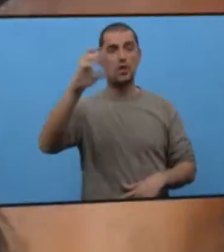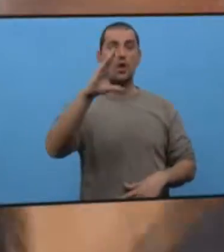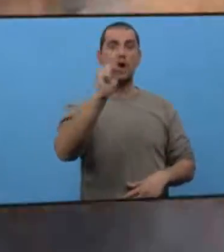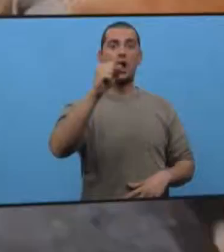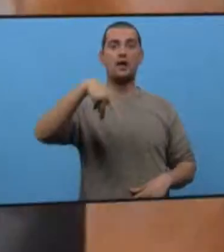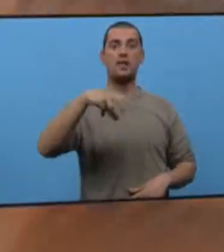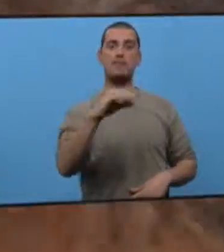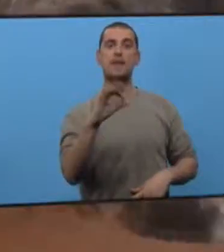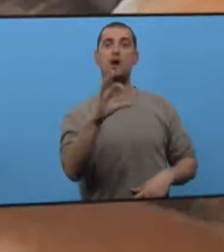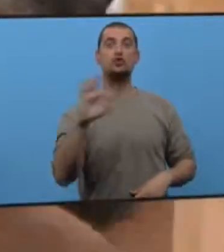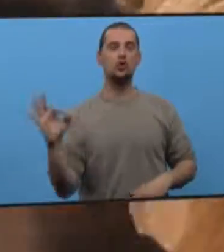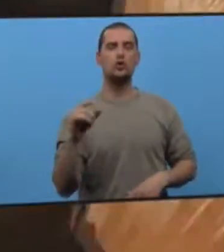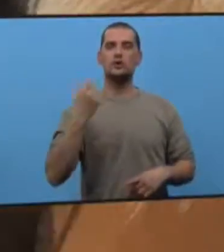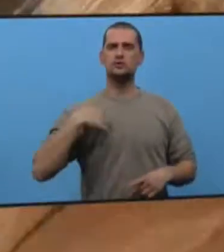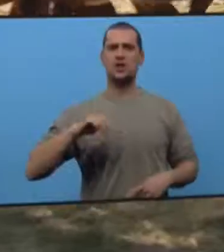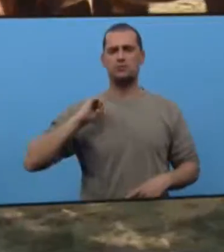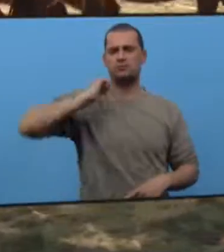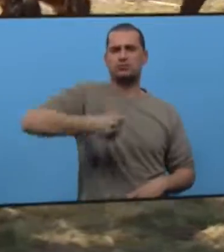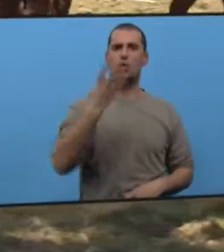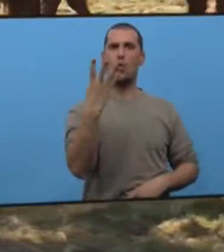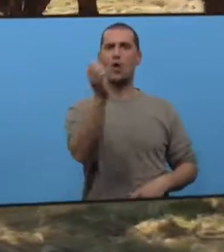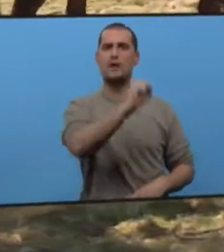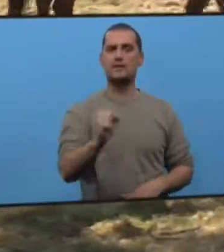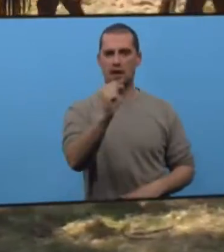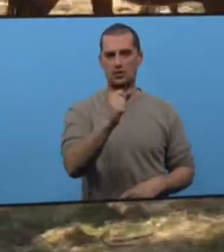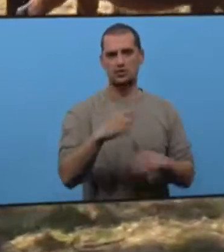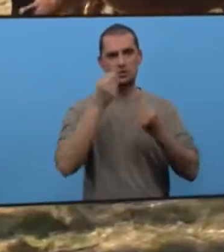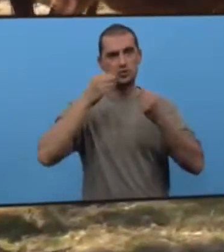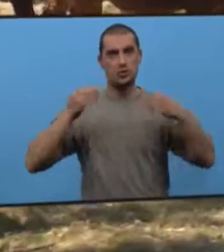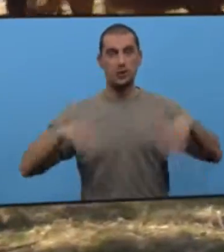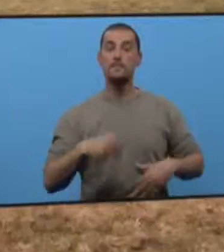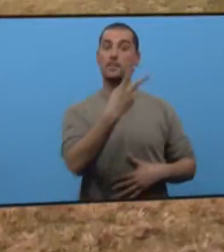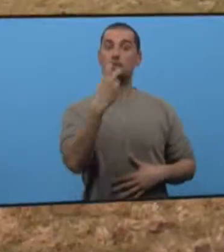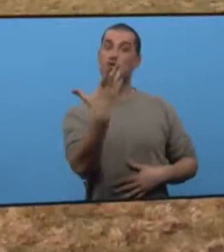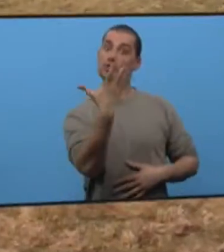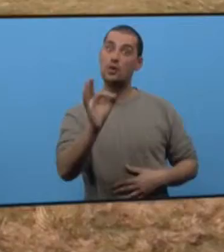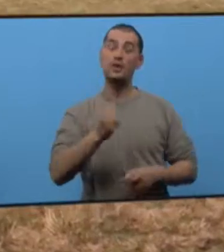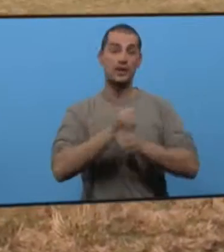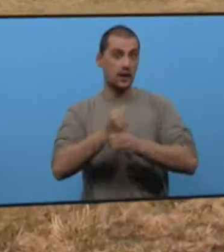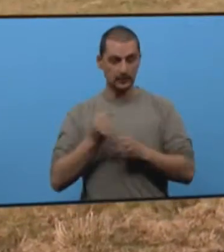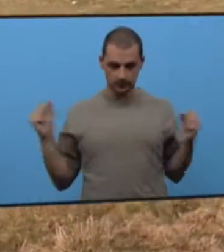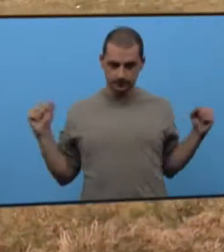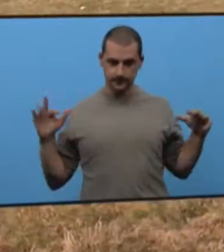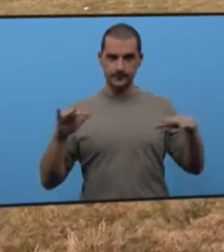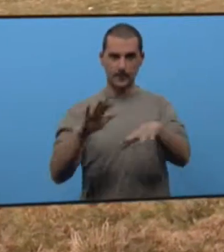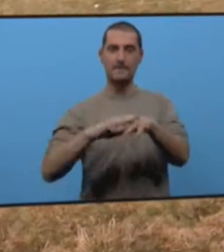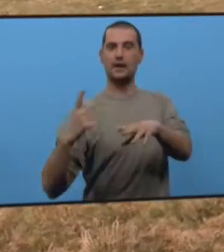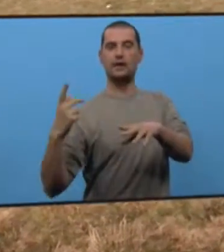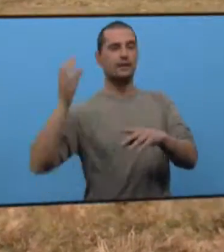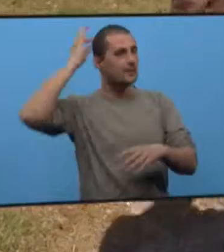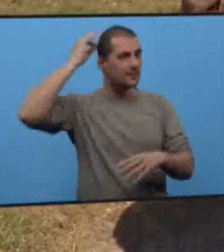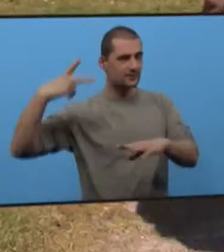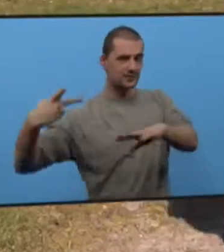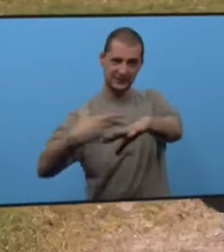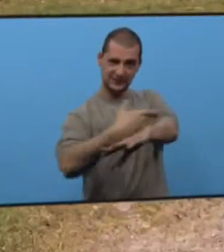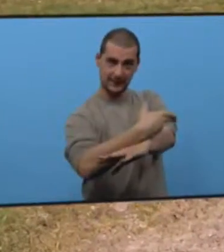unha celebración con máis de 40 anos de historia onde 250 cabalos coma estes se reúnen para cortarles as crinas.